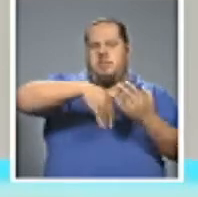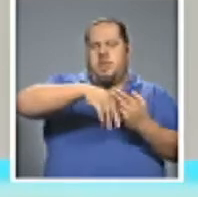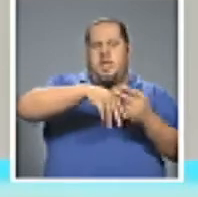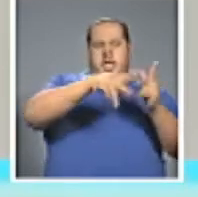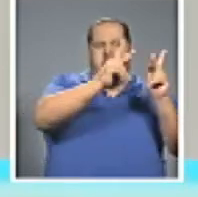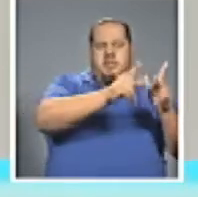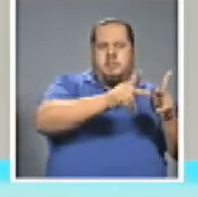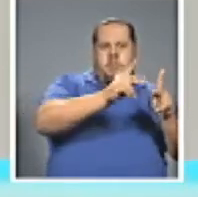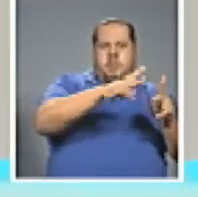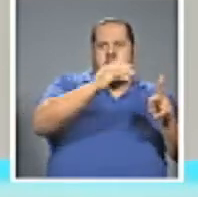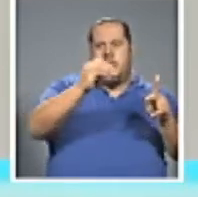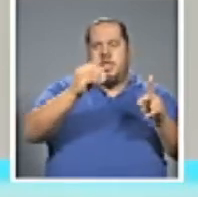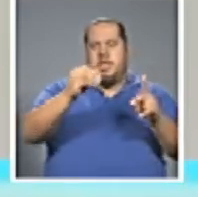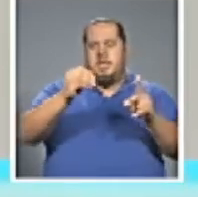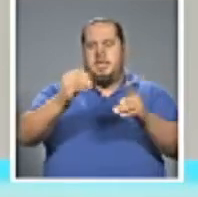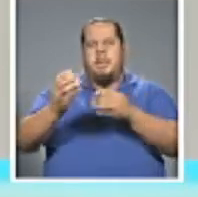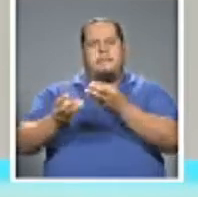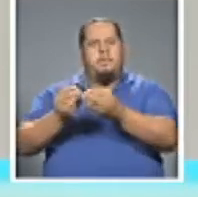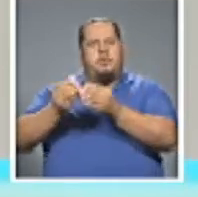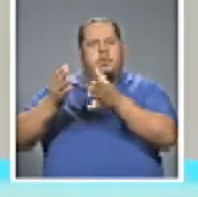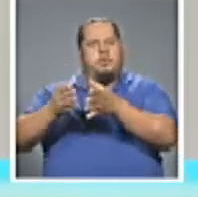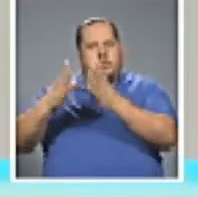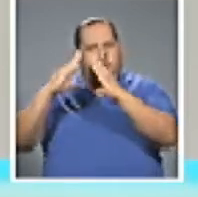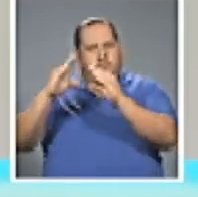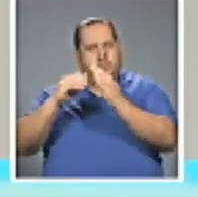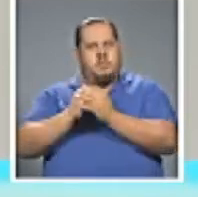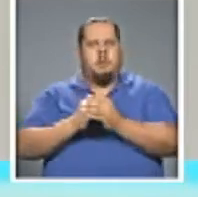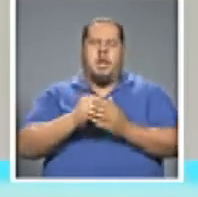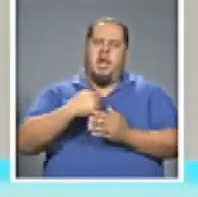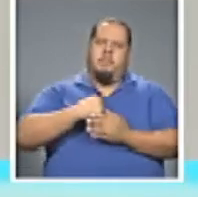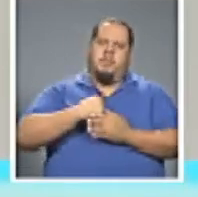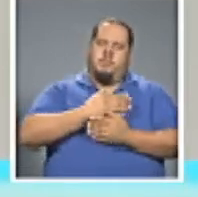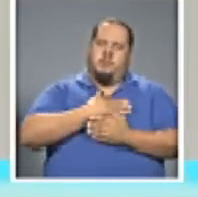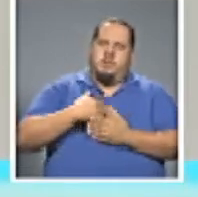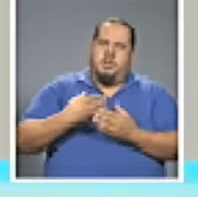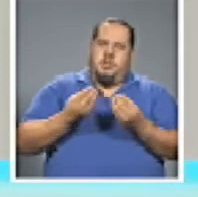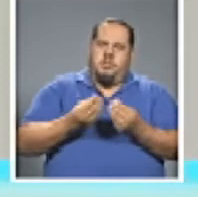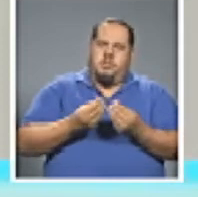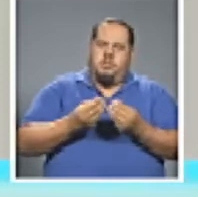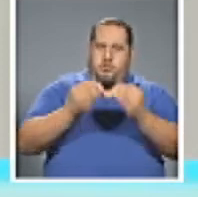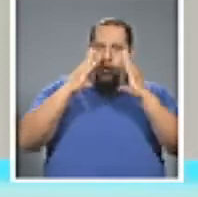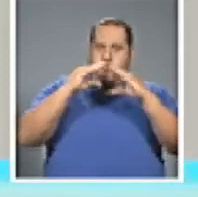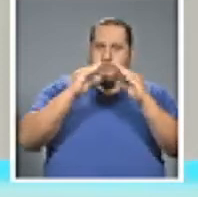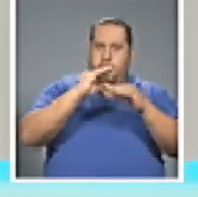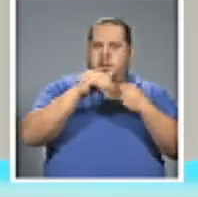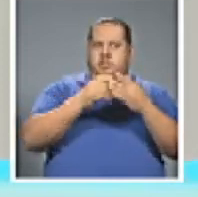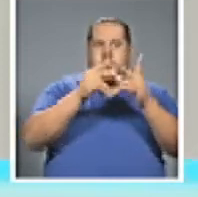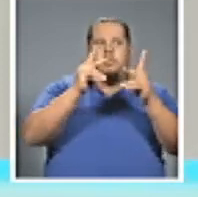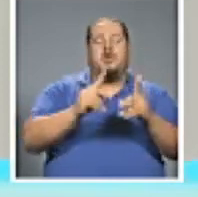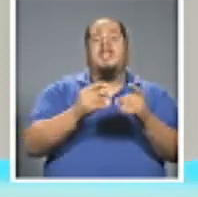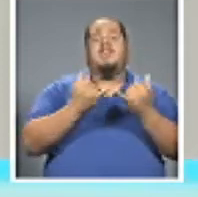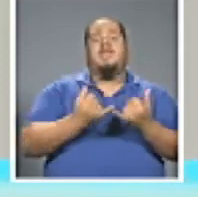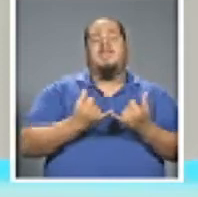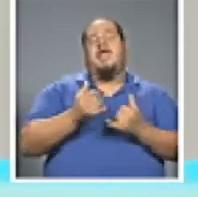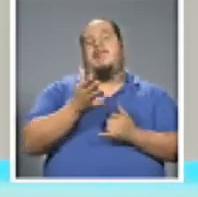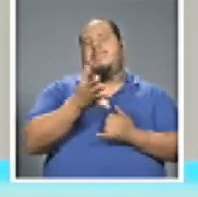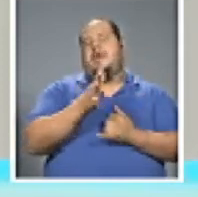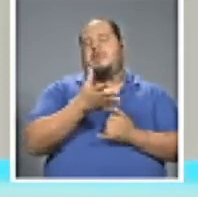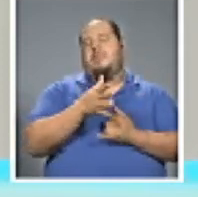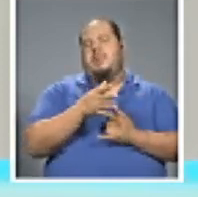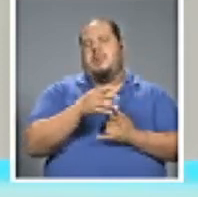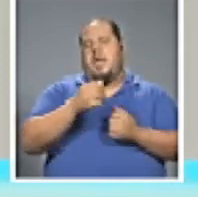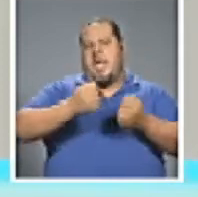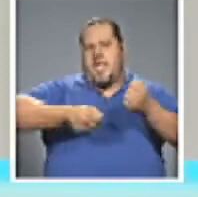y productor de información. Y adicionalmente me gustaría mucho también informar al público de que ya alrededor del mes